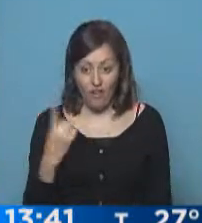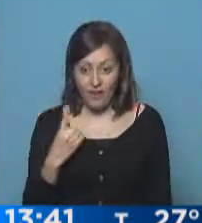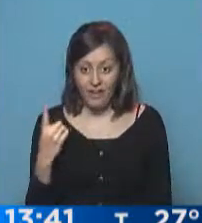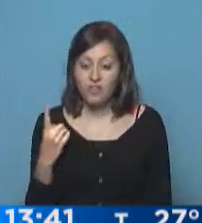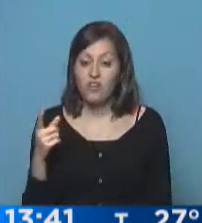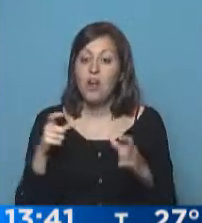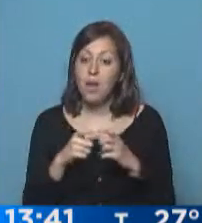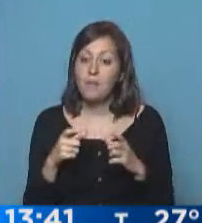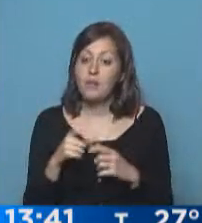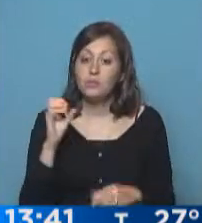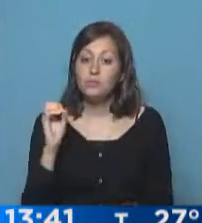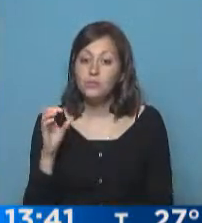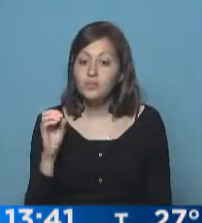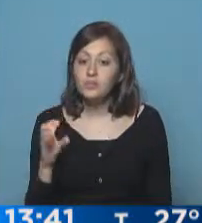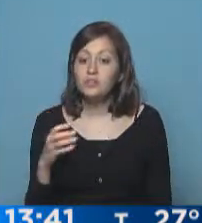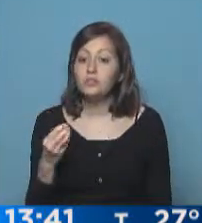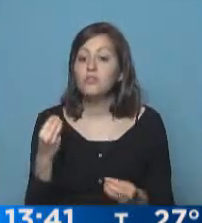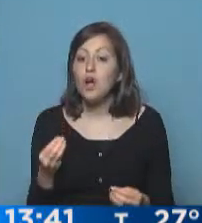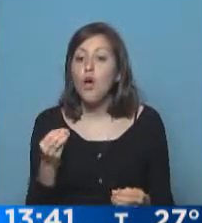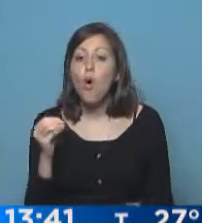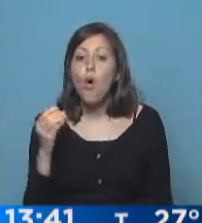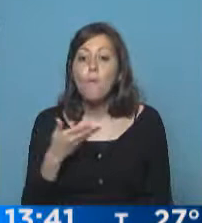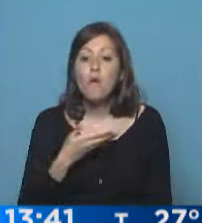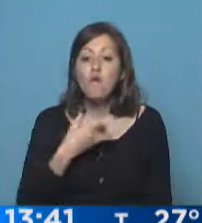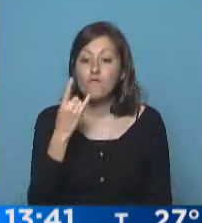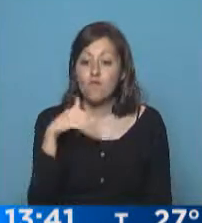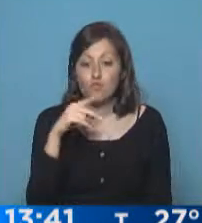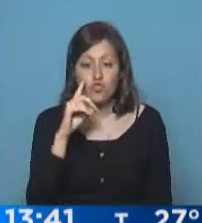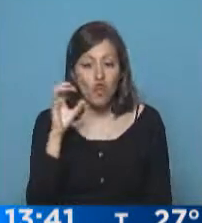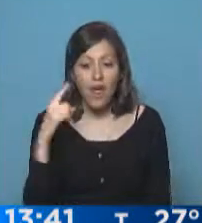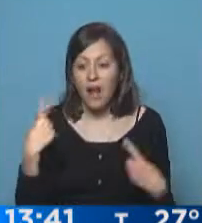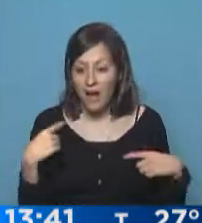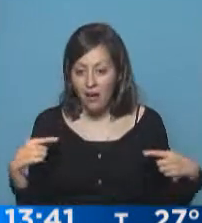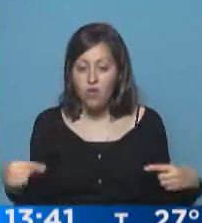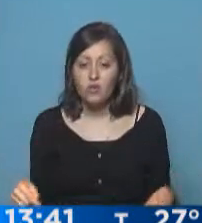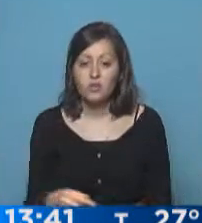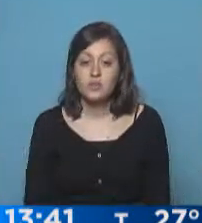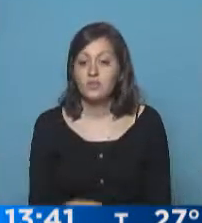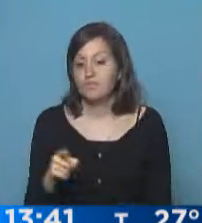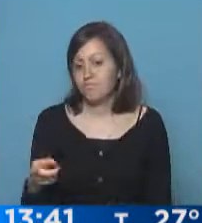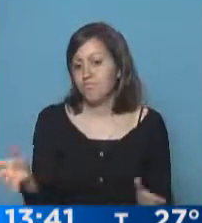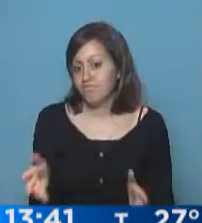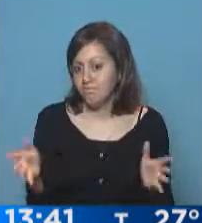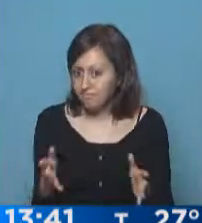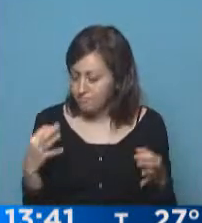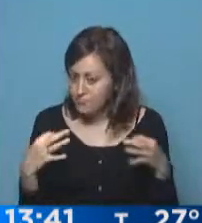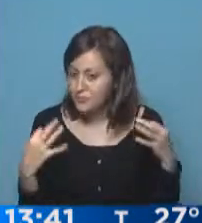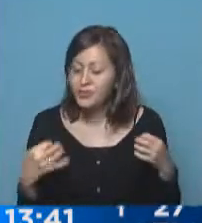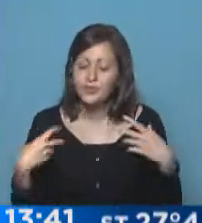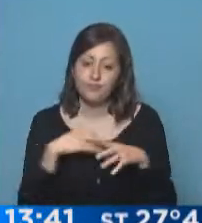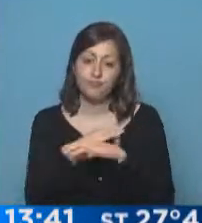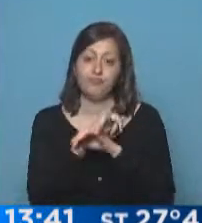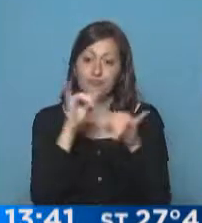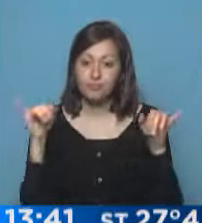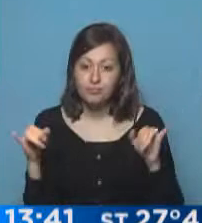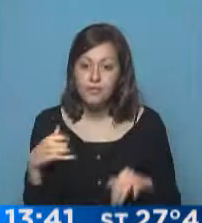película se llama Cómo funcionan casi todas las cosas, se estrena justo la semana que viene y este empuje nos viene recontra bien para lanzarla y la verdad es que